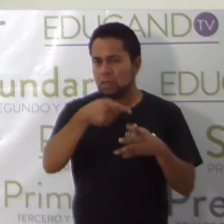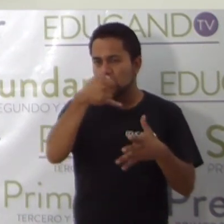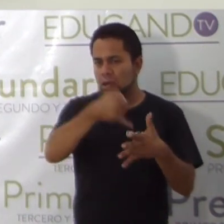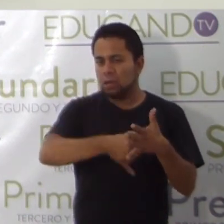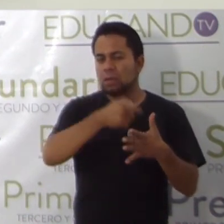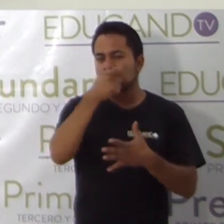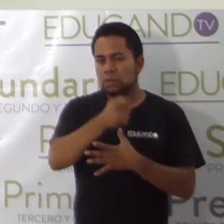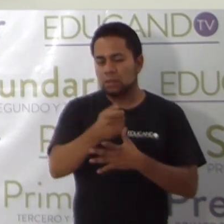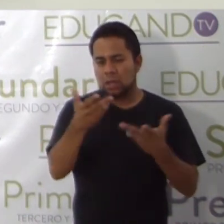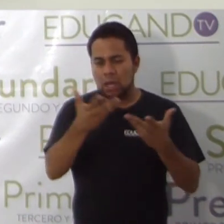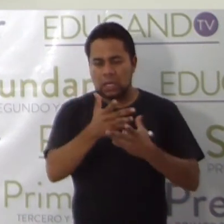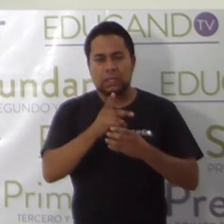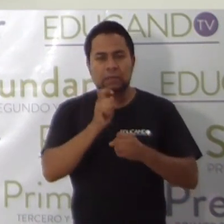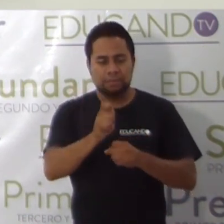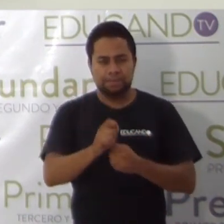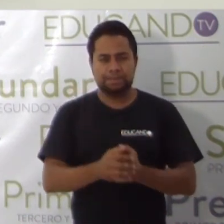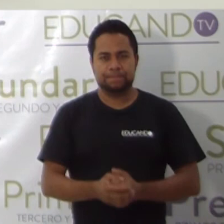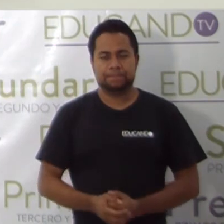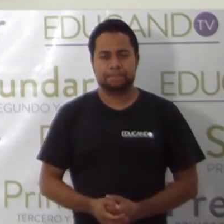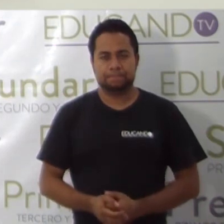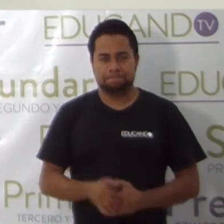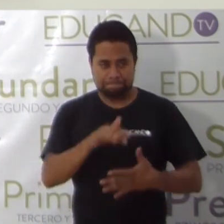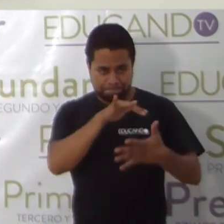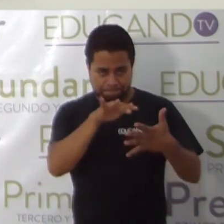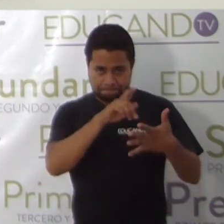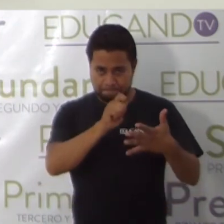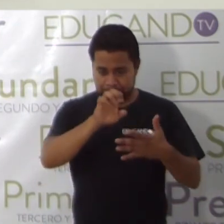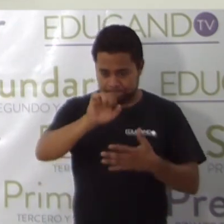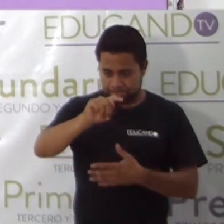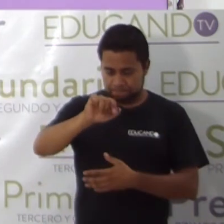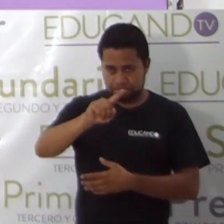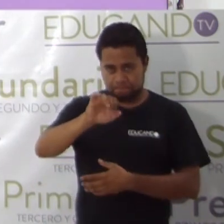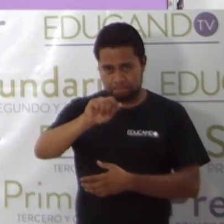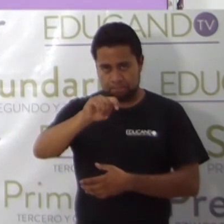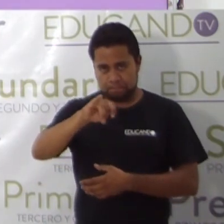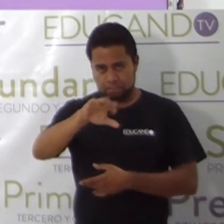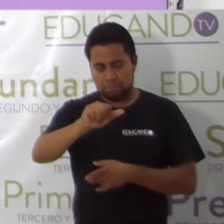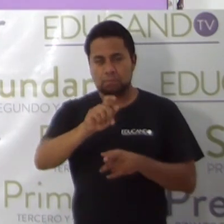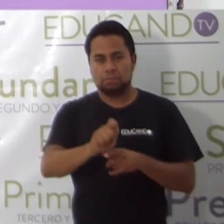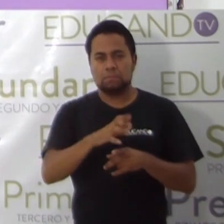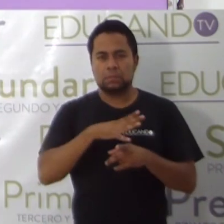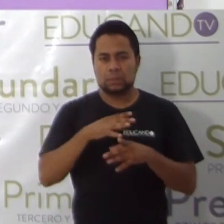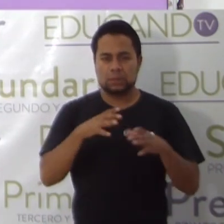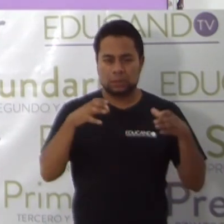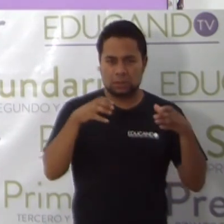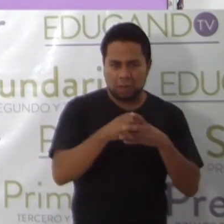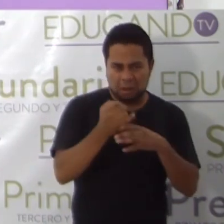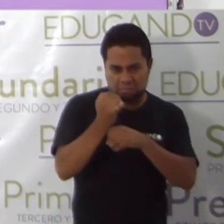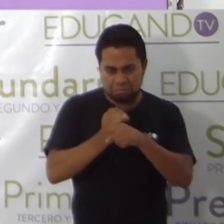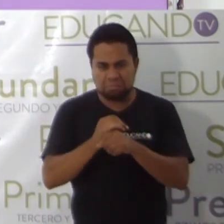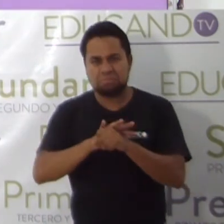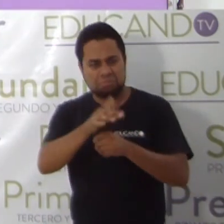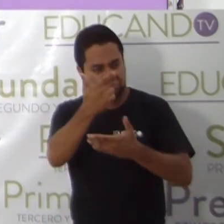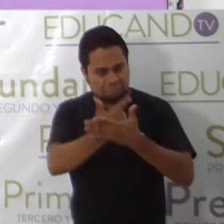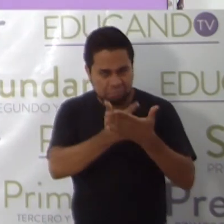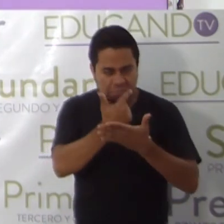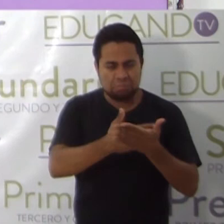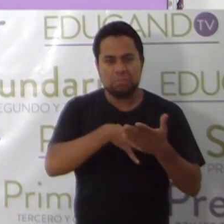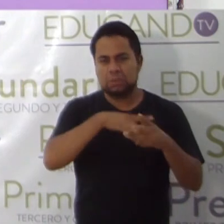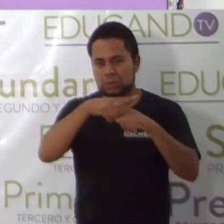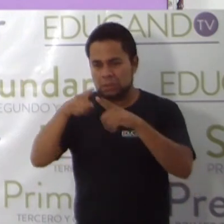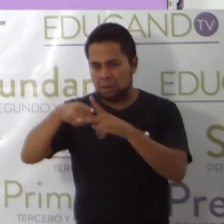es lo que hace la estadística? Pues vamos a leerlos, ¿no? La estadística es el estudio que reúne, clasifica y recuenta todos los hechos que tienen